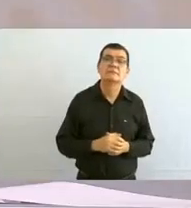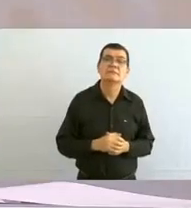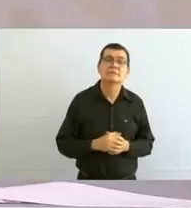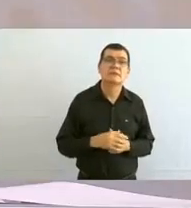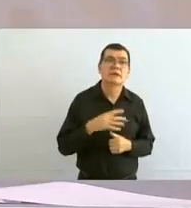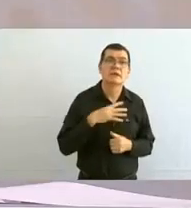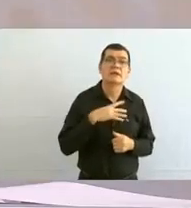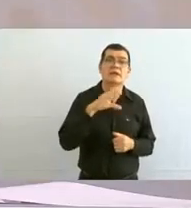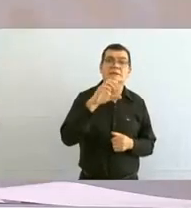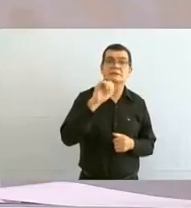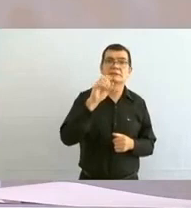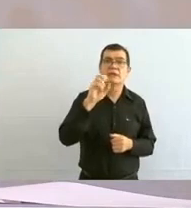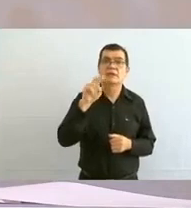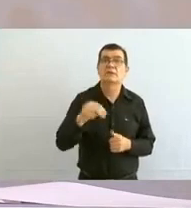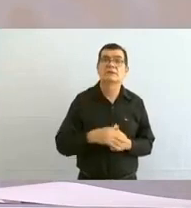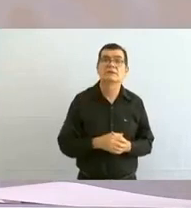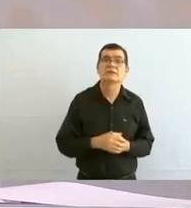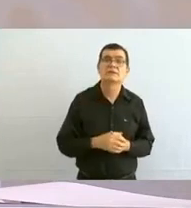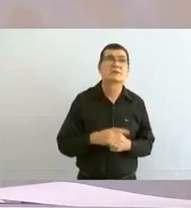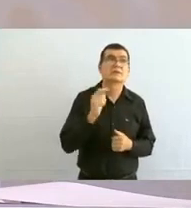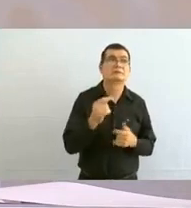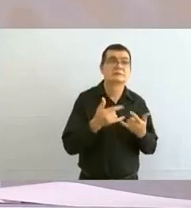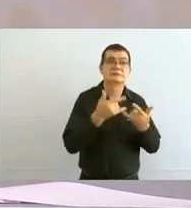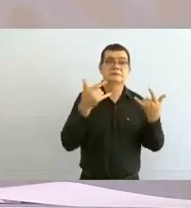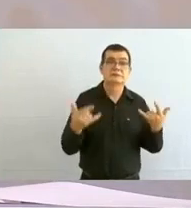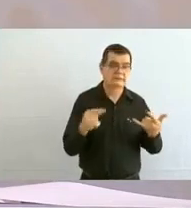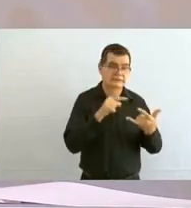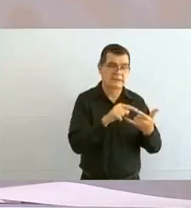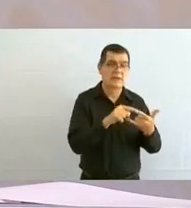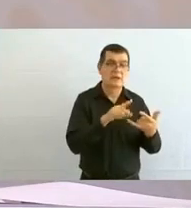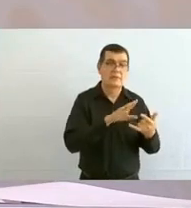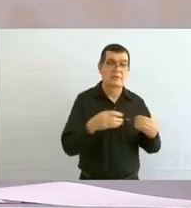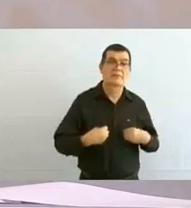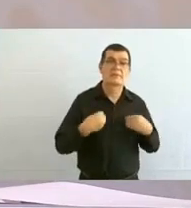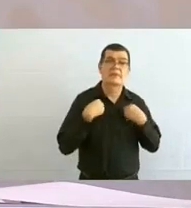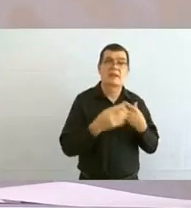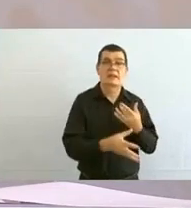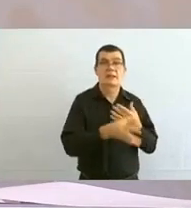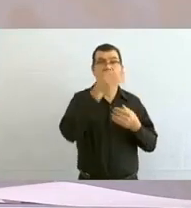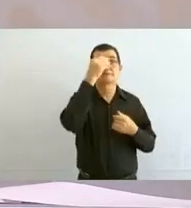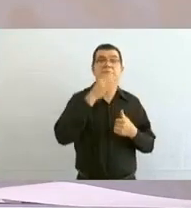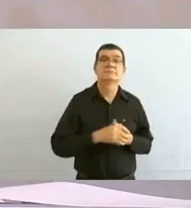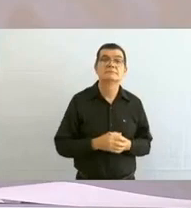Citando a Cicerón, que la historia es la maestra de la vida.